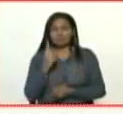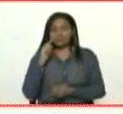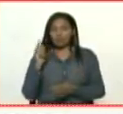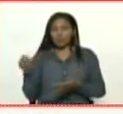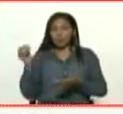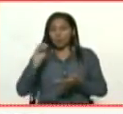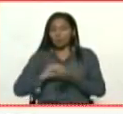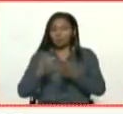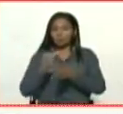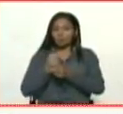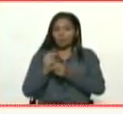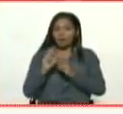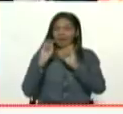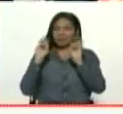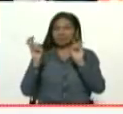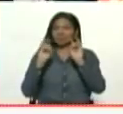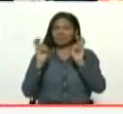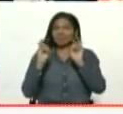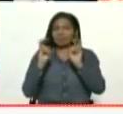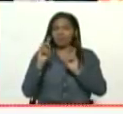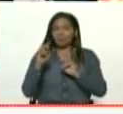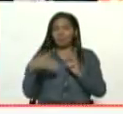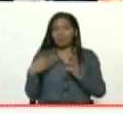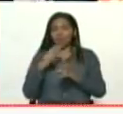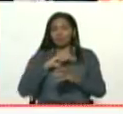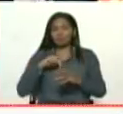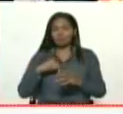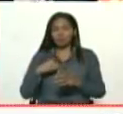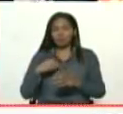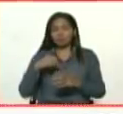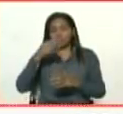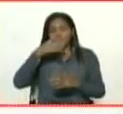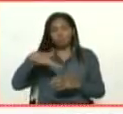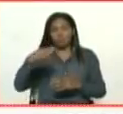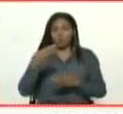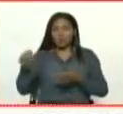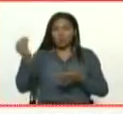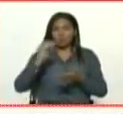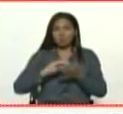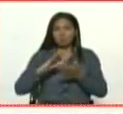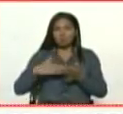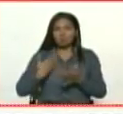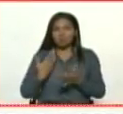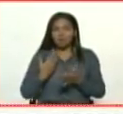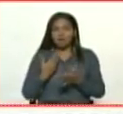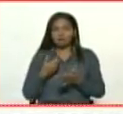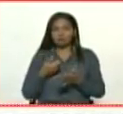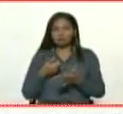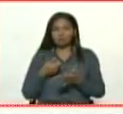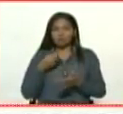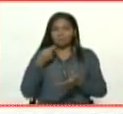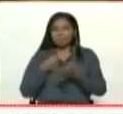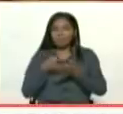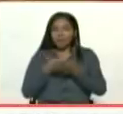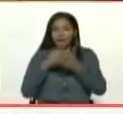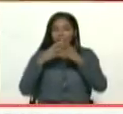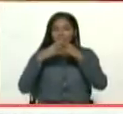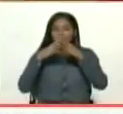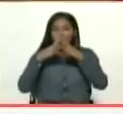con fuerza este tema, para que nuestro pueblo, a través del carnet de la patria, pudiera pagar